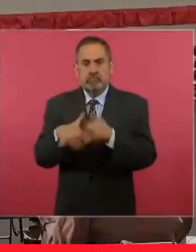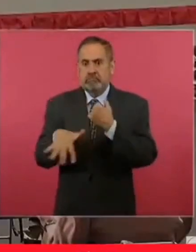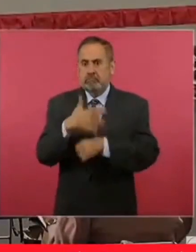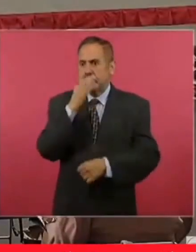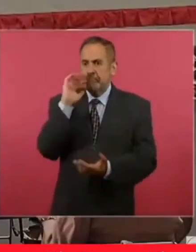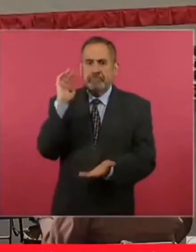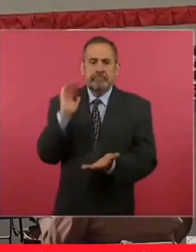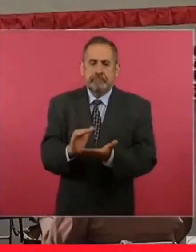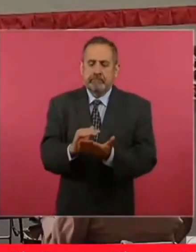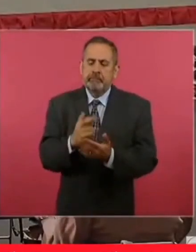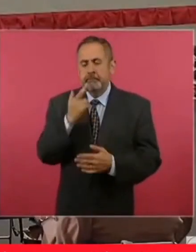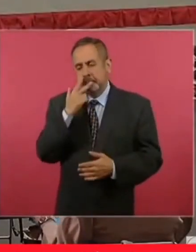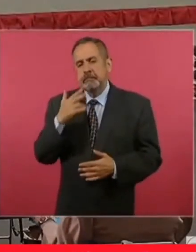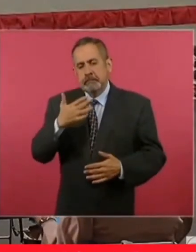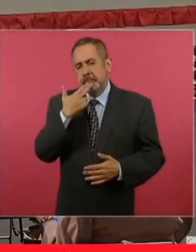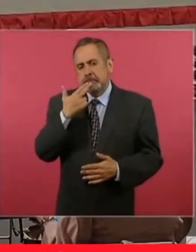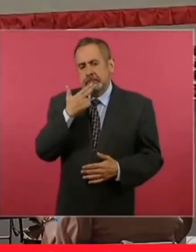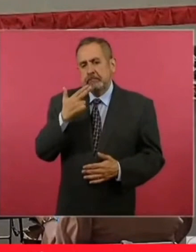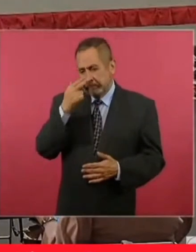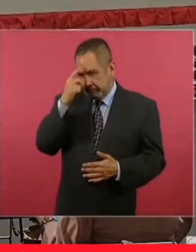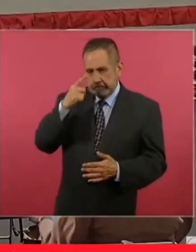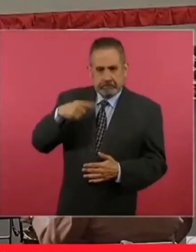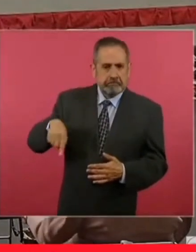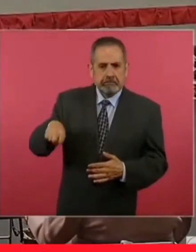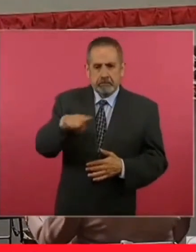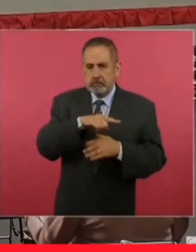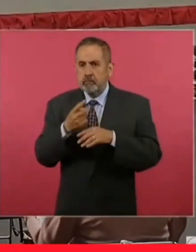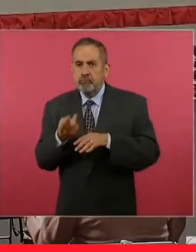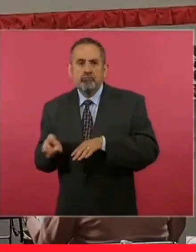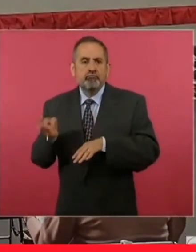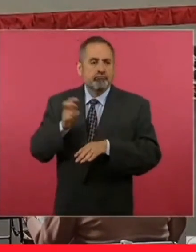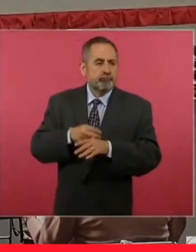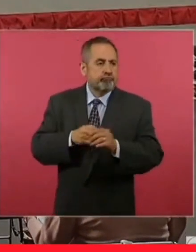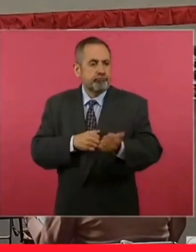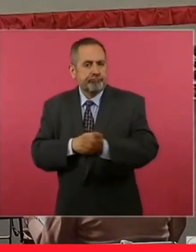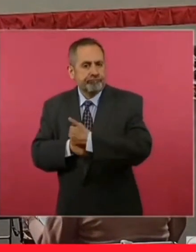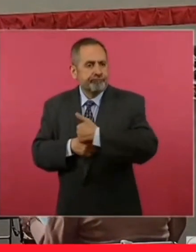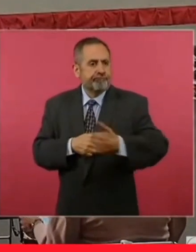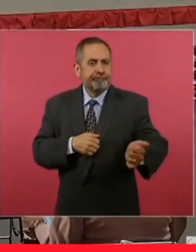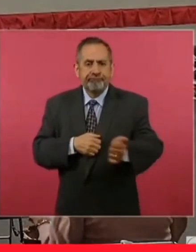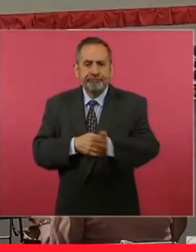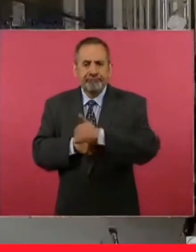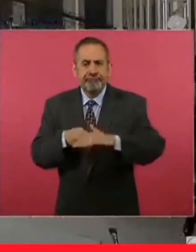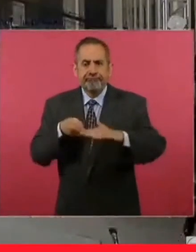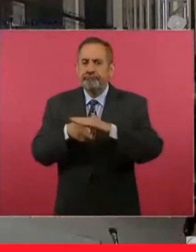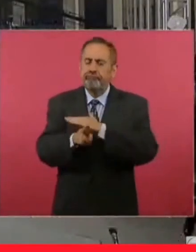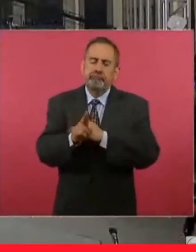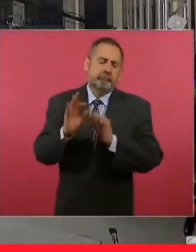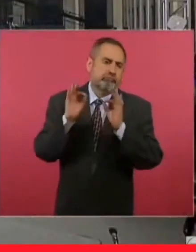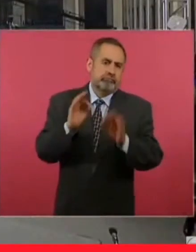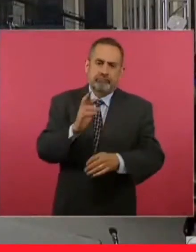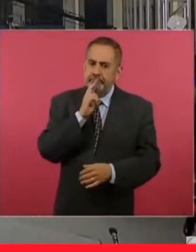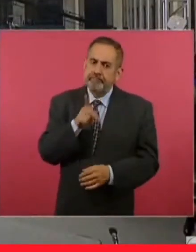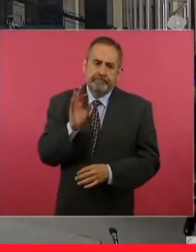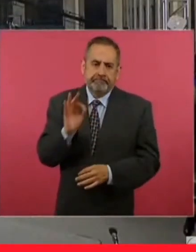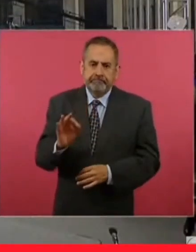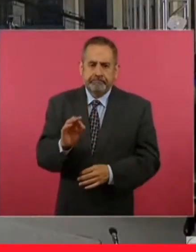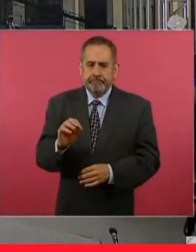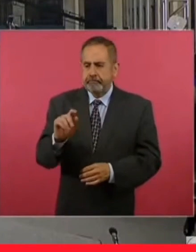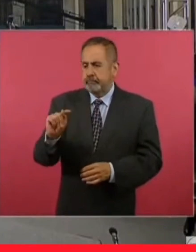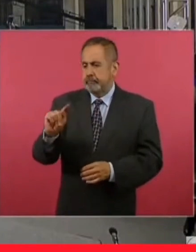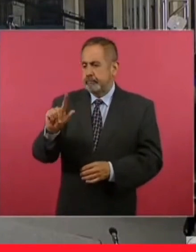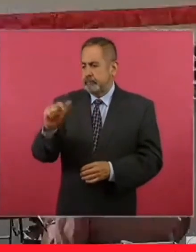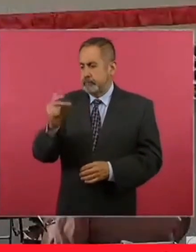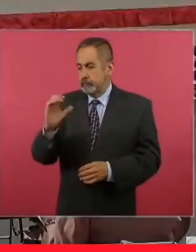importante para quienes utilizan este medio, para quienes se trasladan en esta zona de Tláhuac, entre